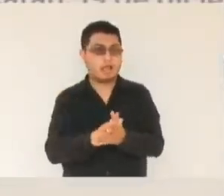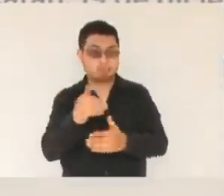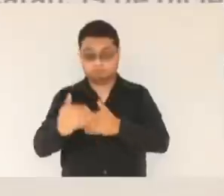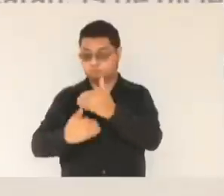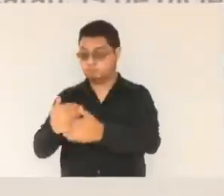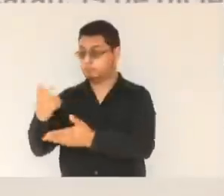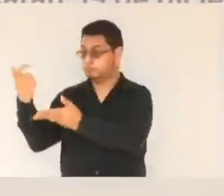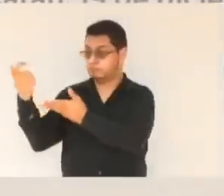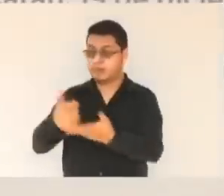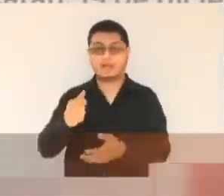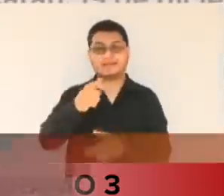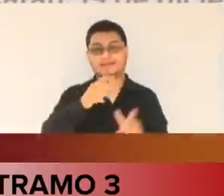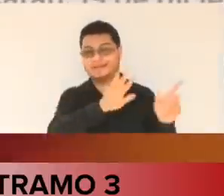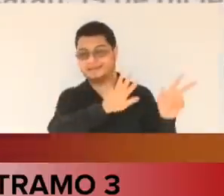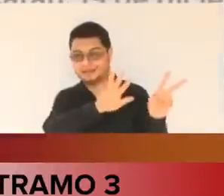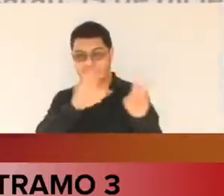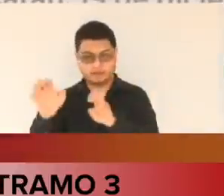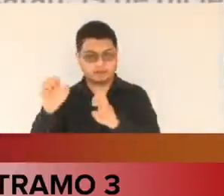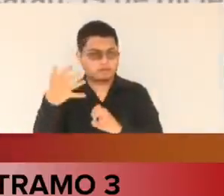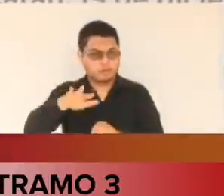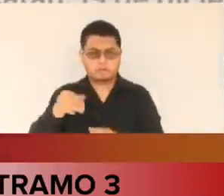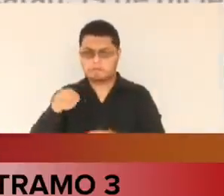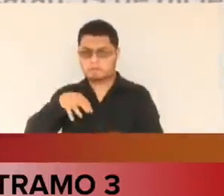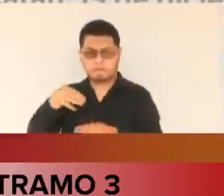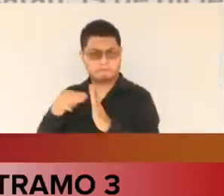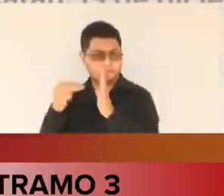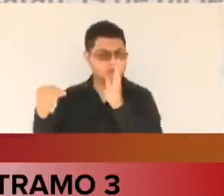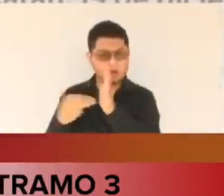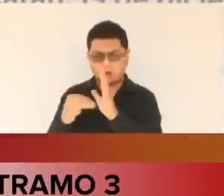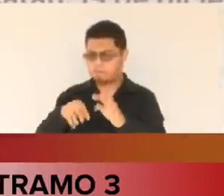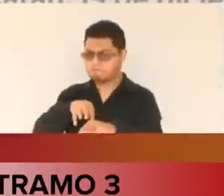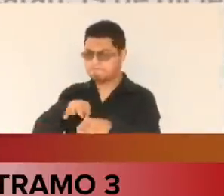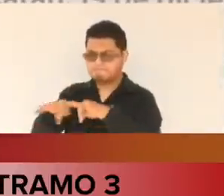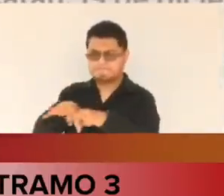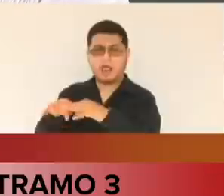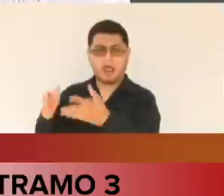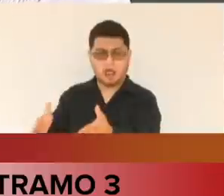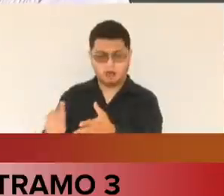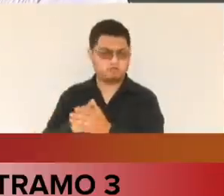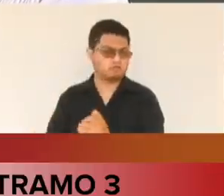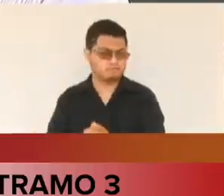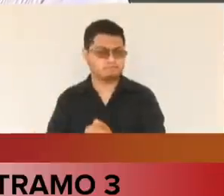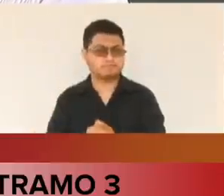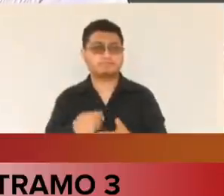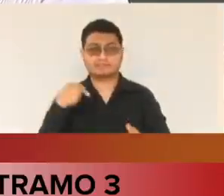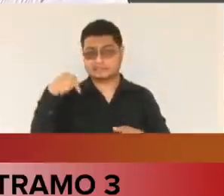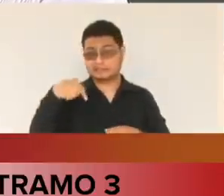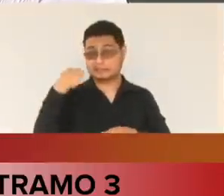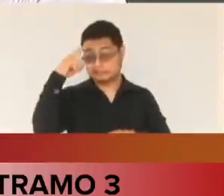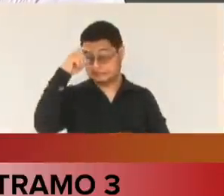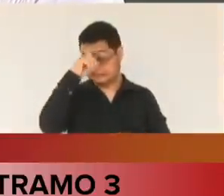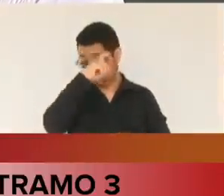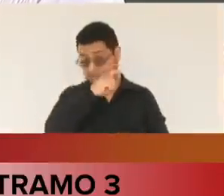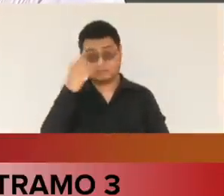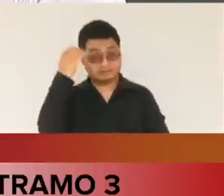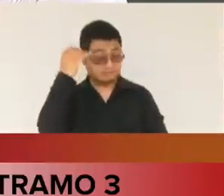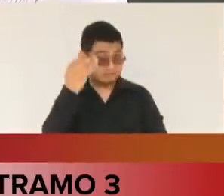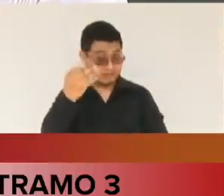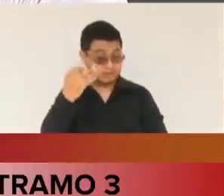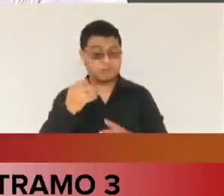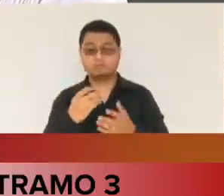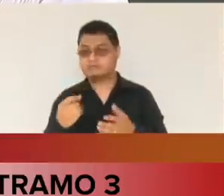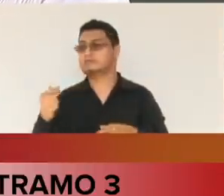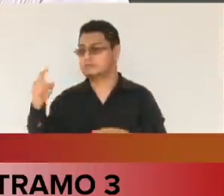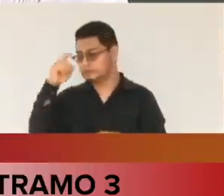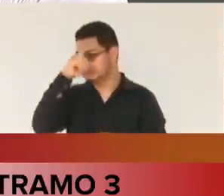hoy de 719 empleos directos y de 1.800 empleos de naturaleza indirecta. En estos tiempos de dificultad que nos está tocando vivir,